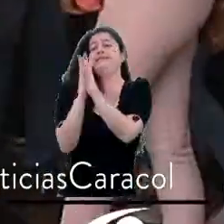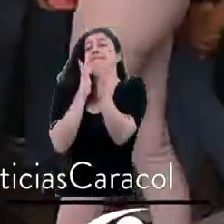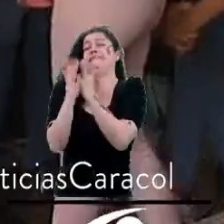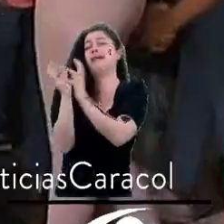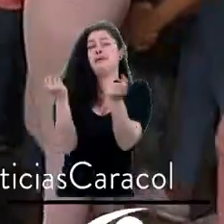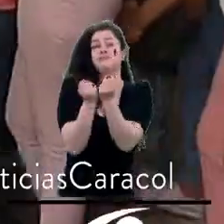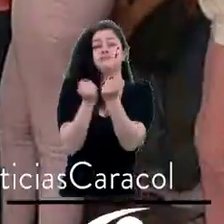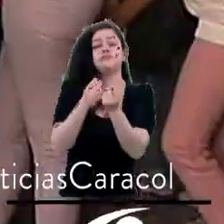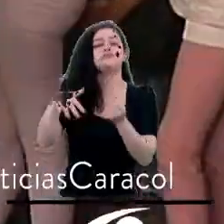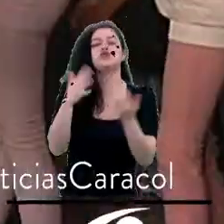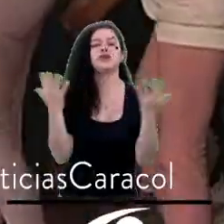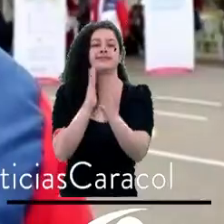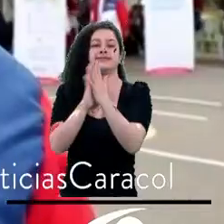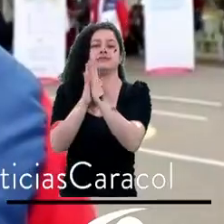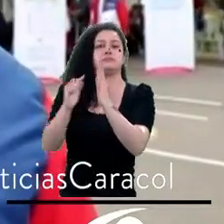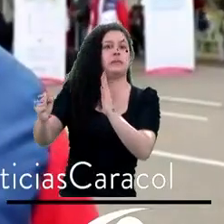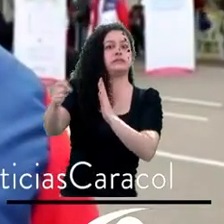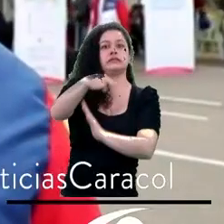personero.